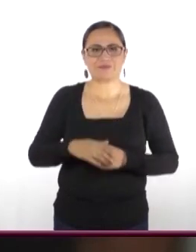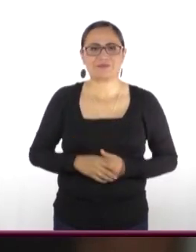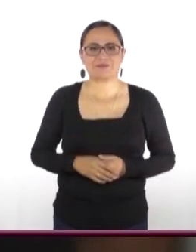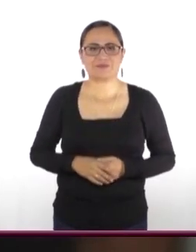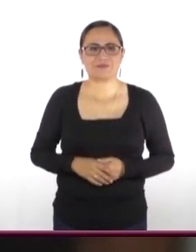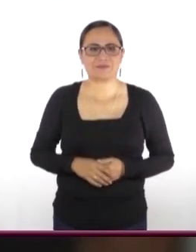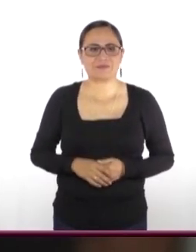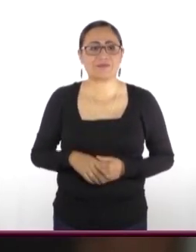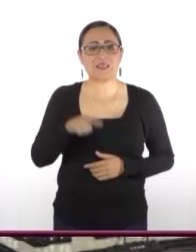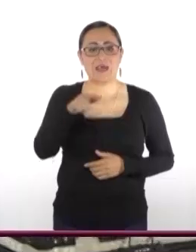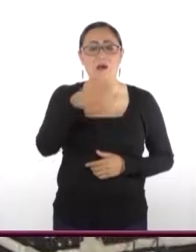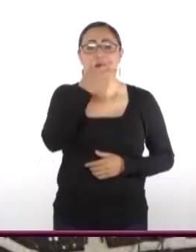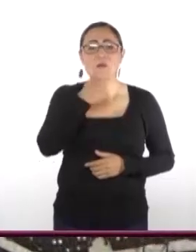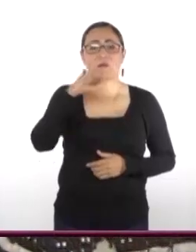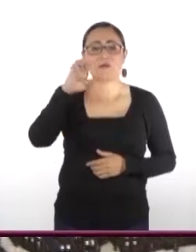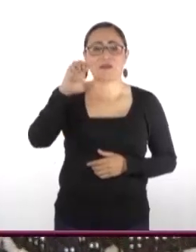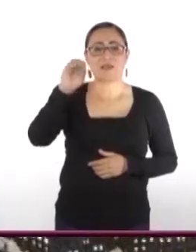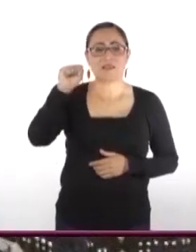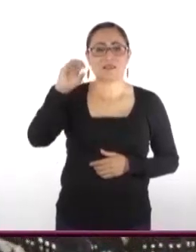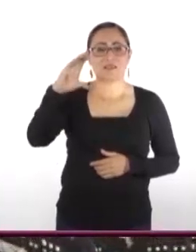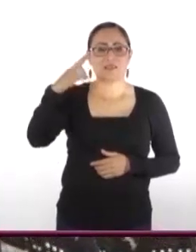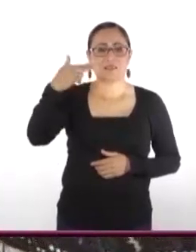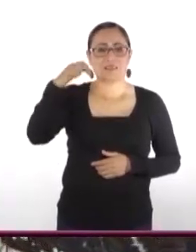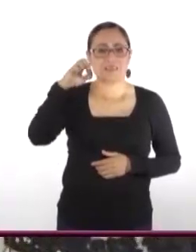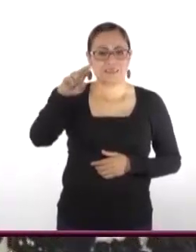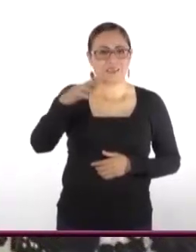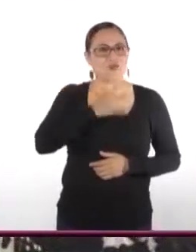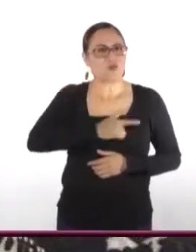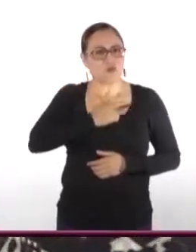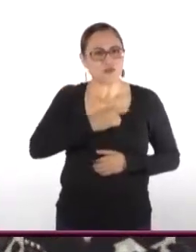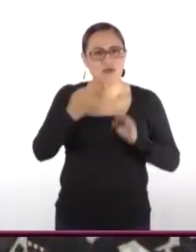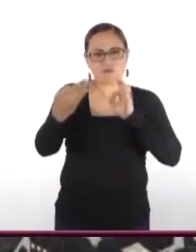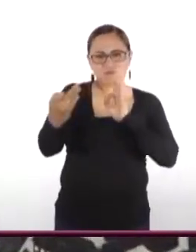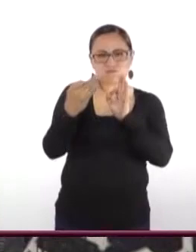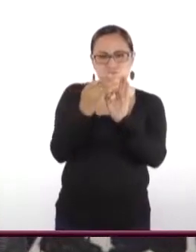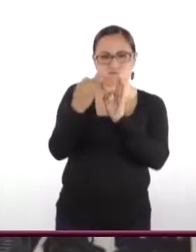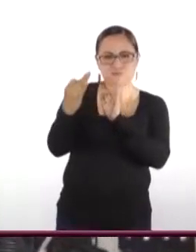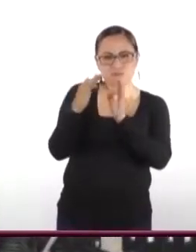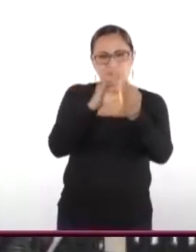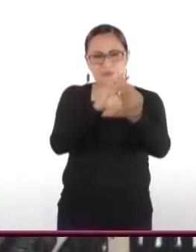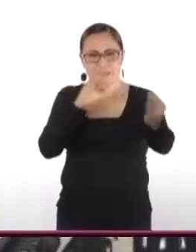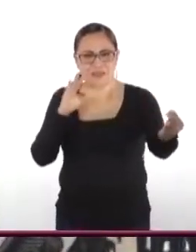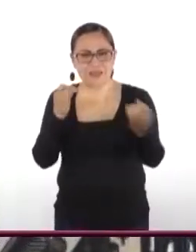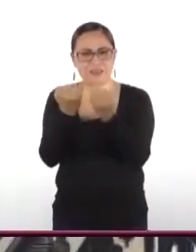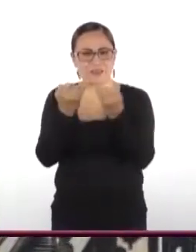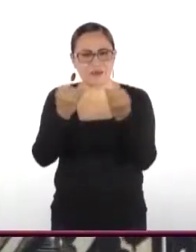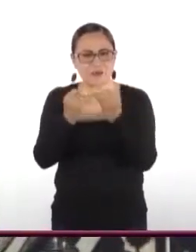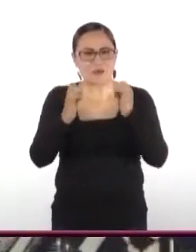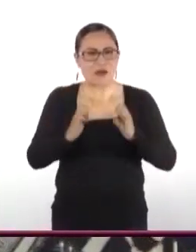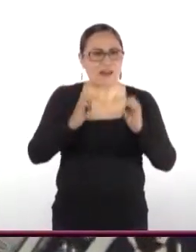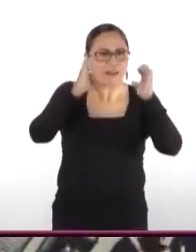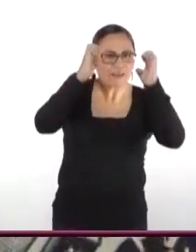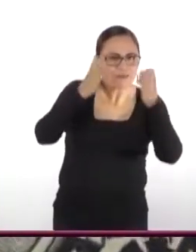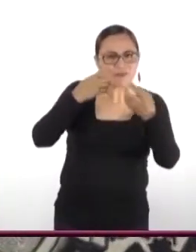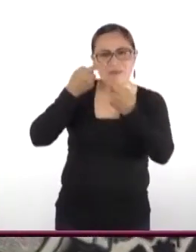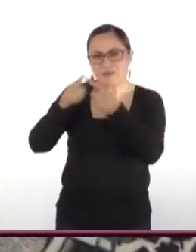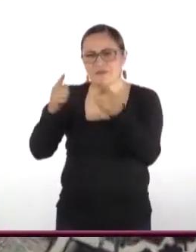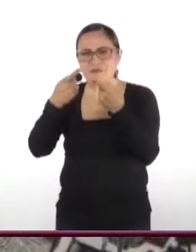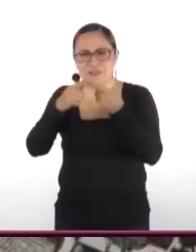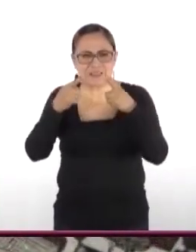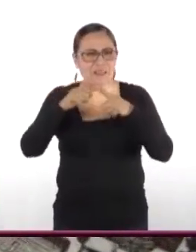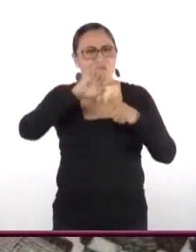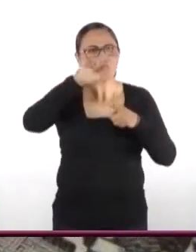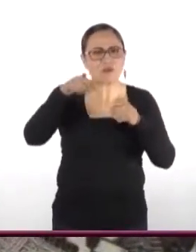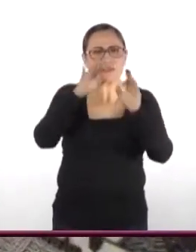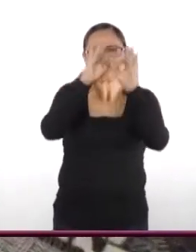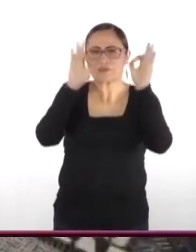en Jóvenes en TV. A Escher le encantaba jugar con las perspectivas, con las vistas arquitectónicas y